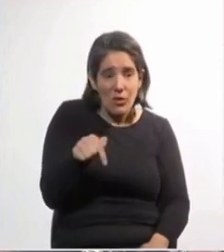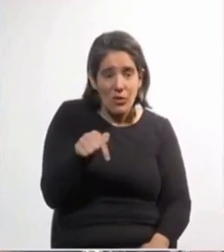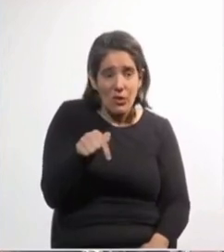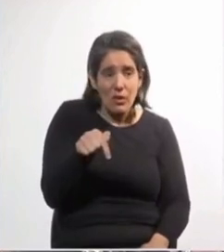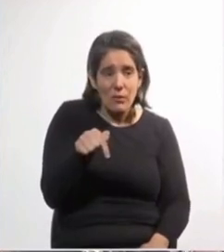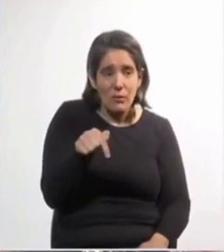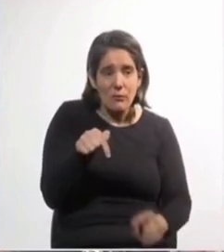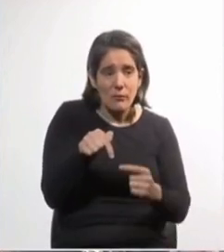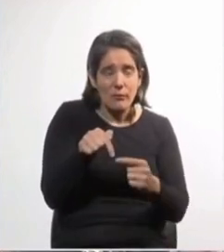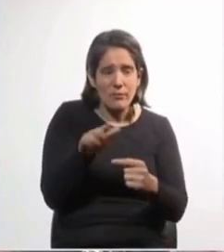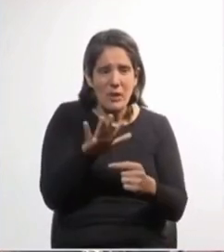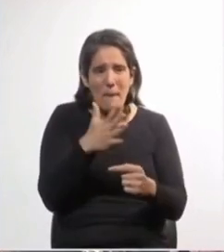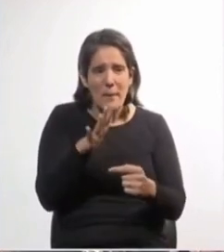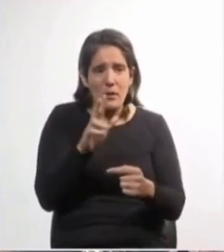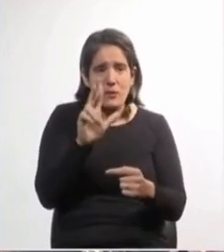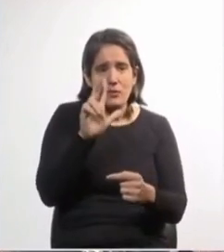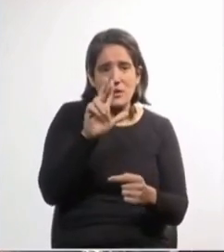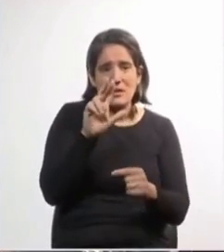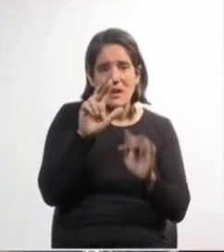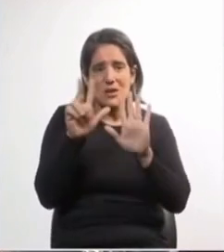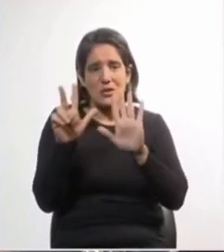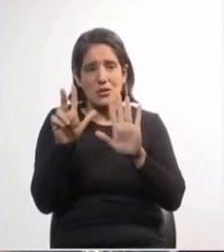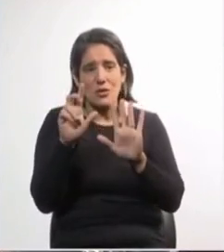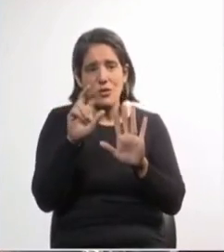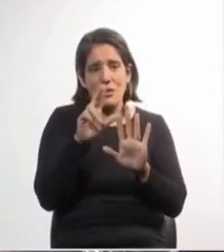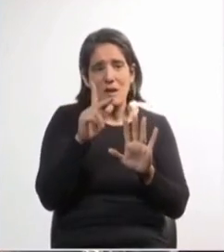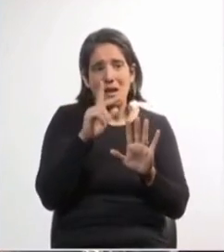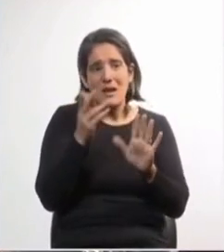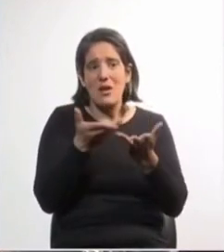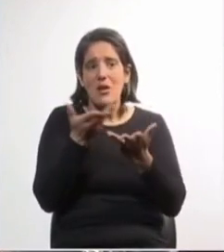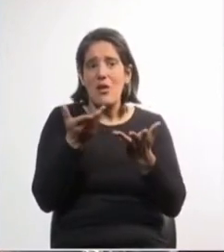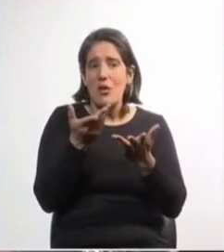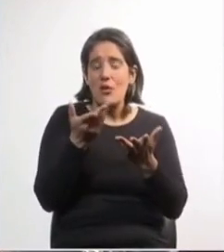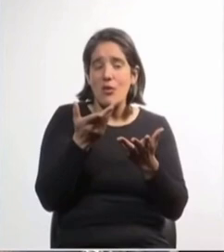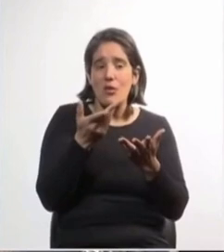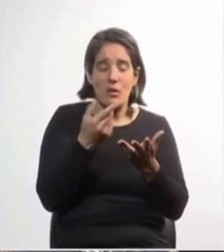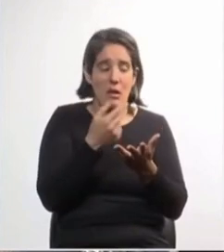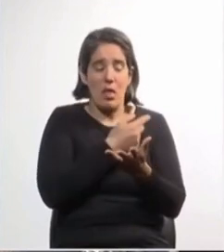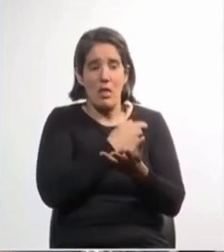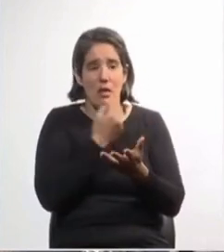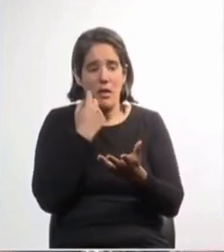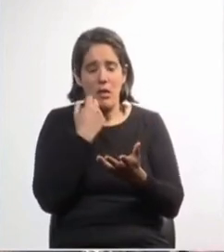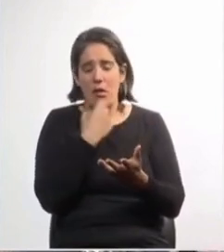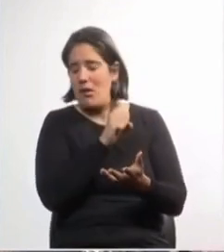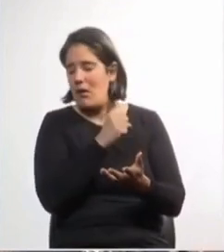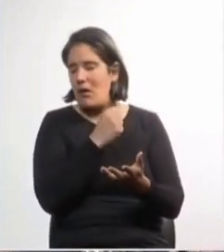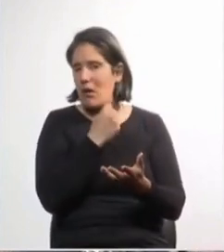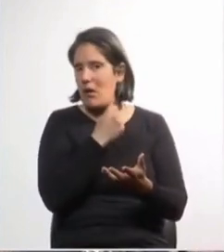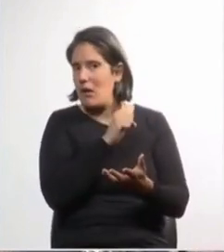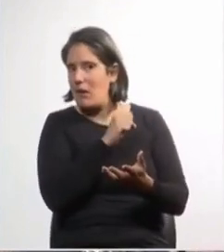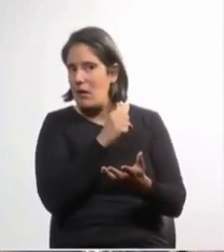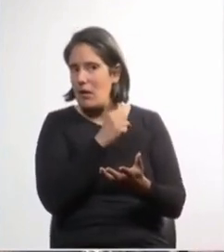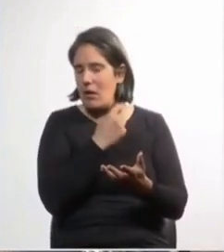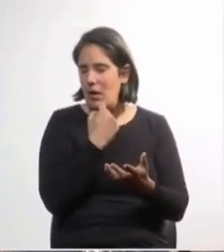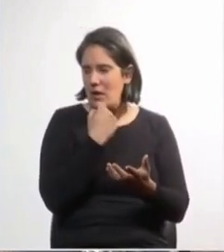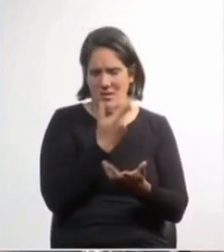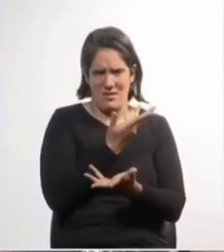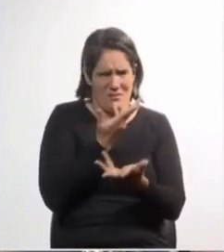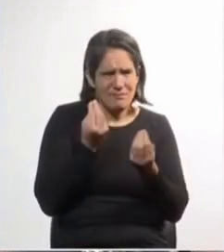estar en el entorno de 38, con autoridades que miran para el costado, que fundamentan